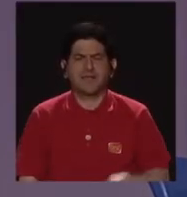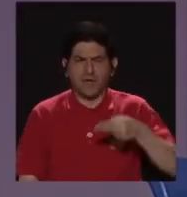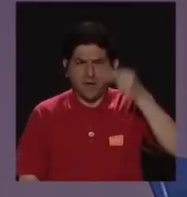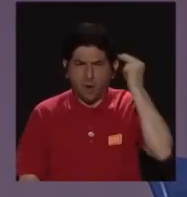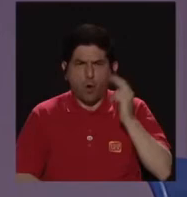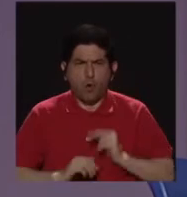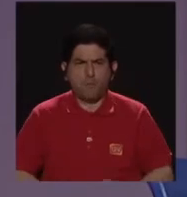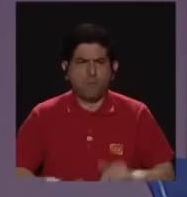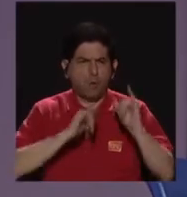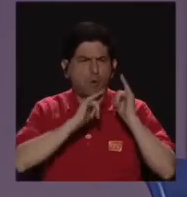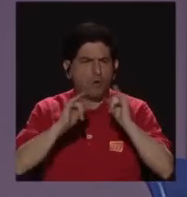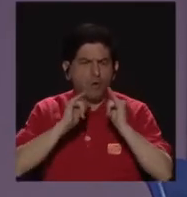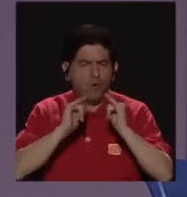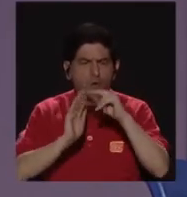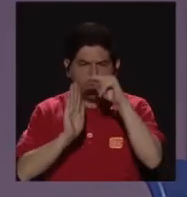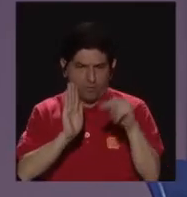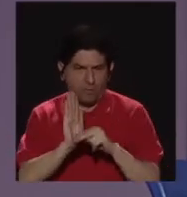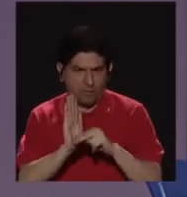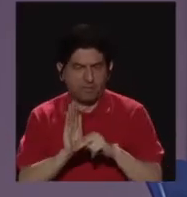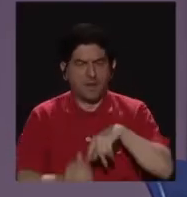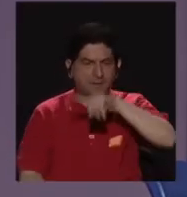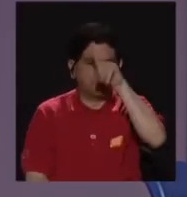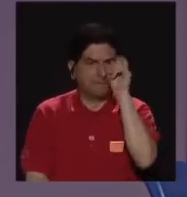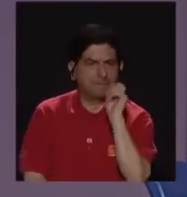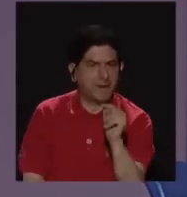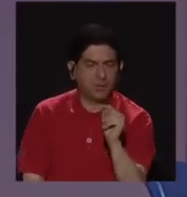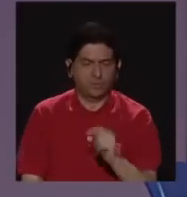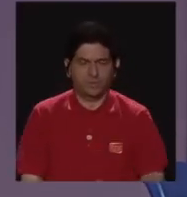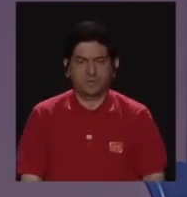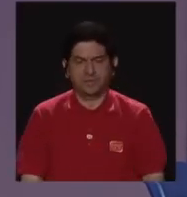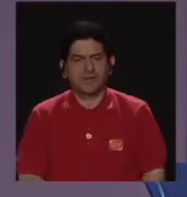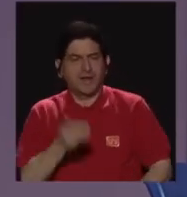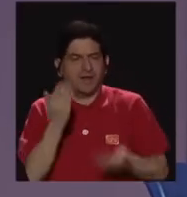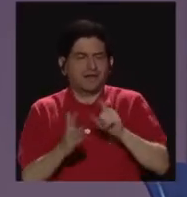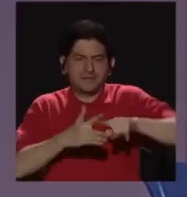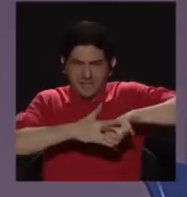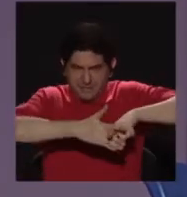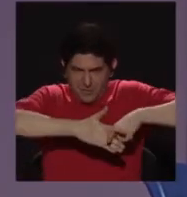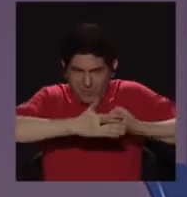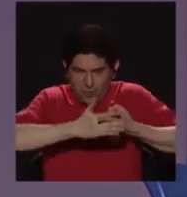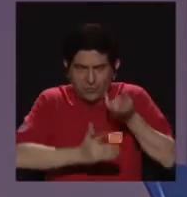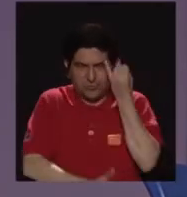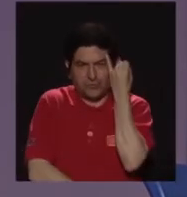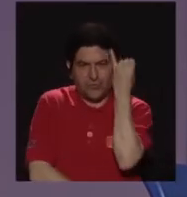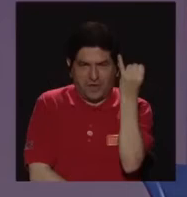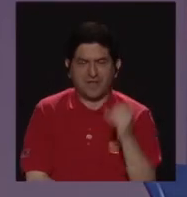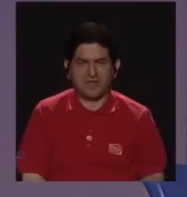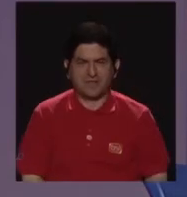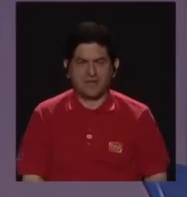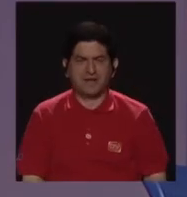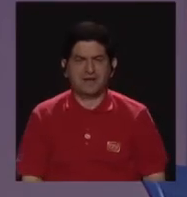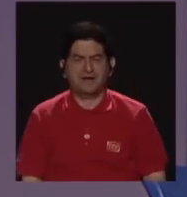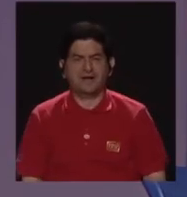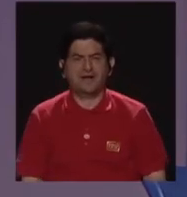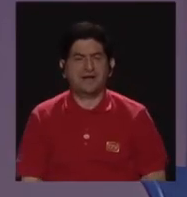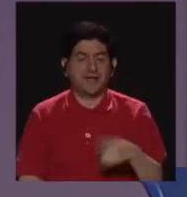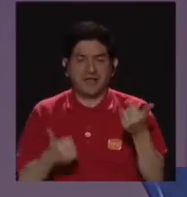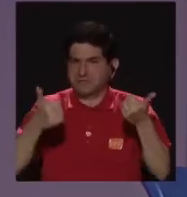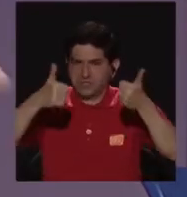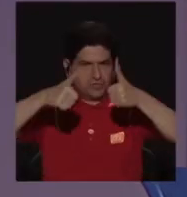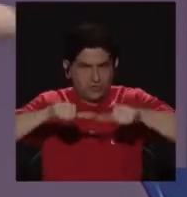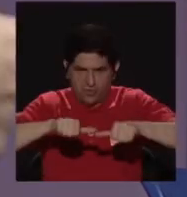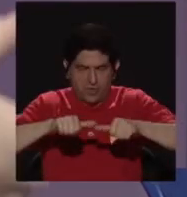por la pregunta tal vez como introduciendo un concepto que está en gran cierto el desacuerdo